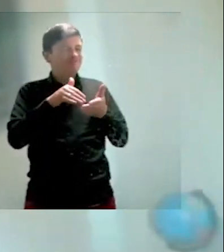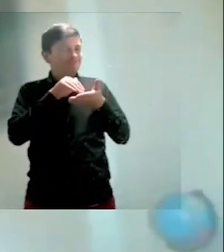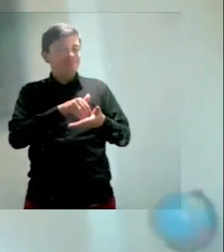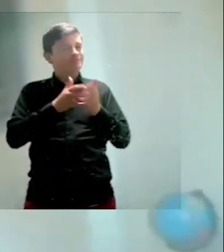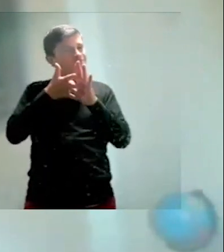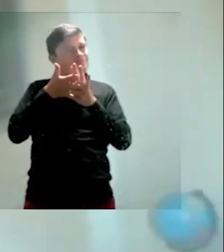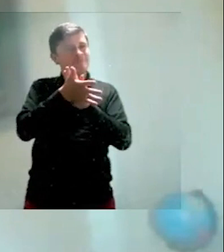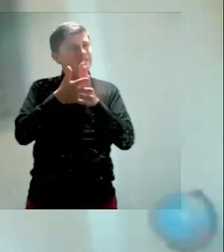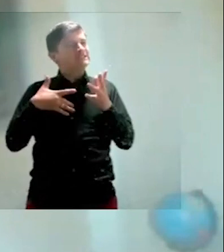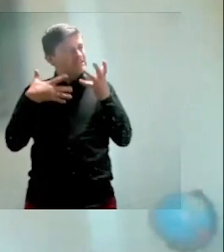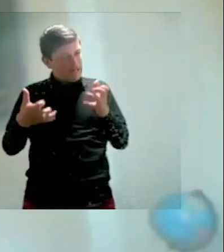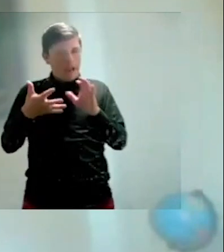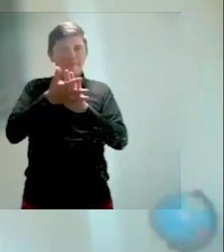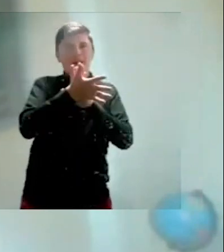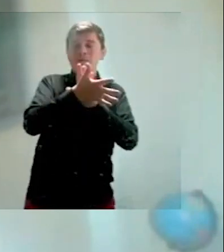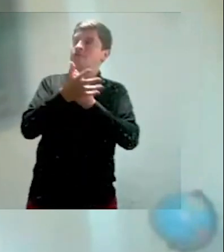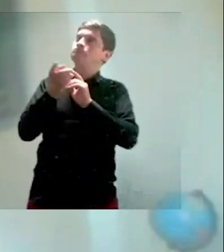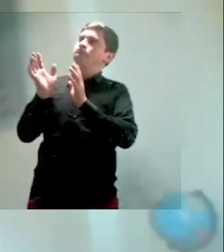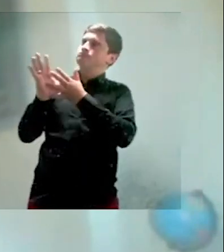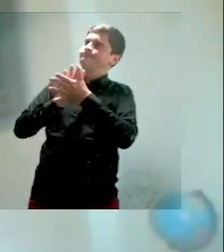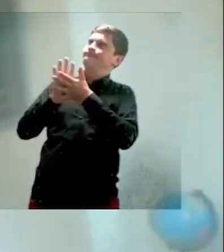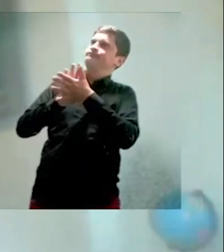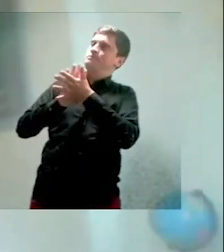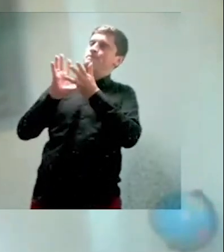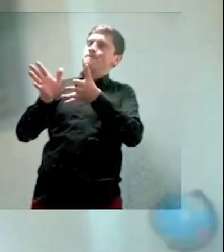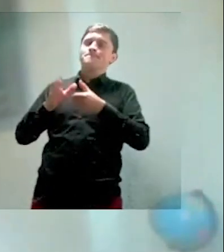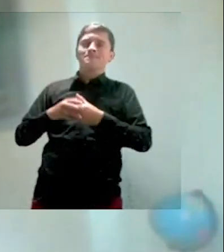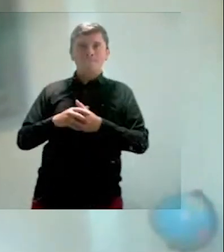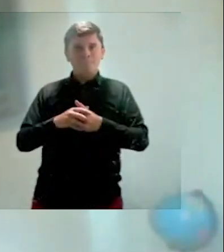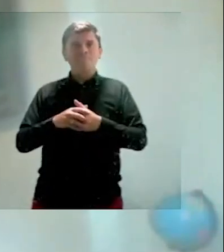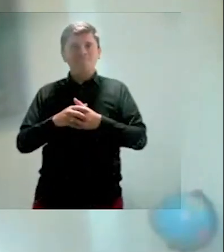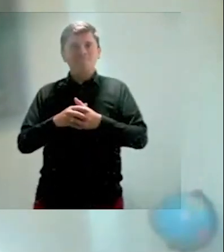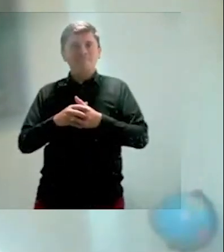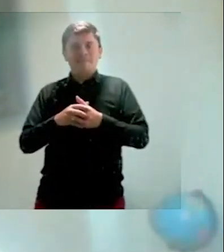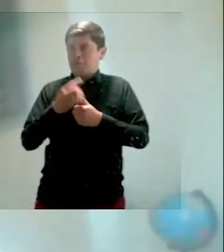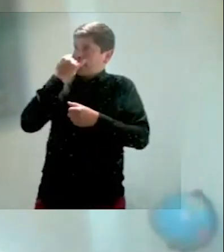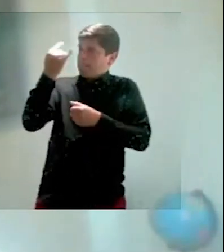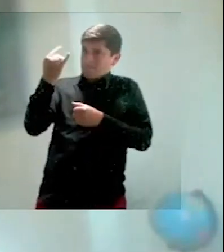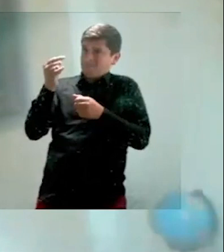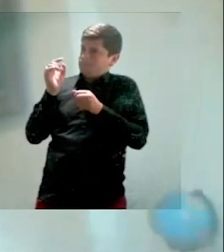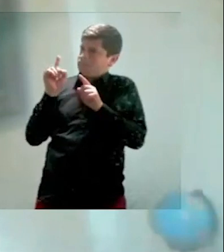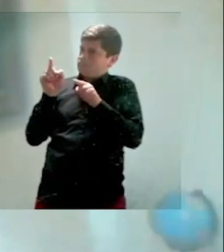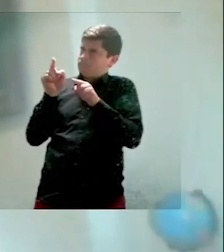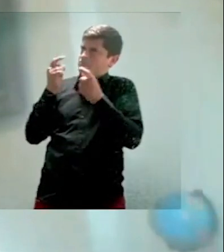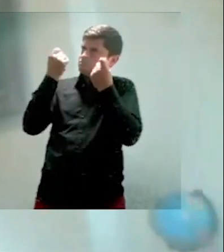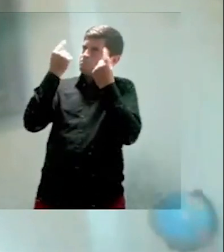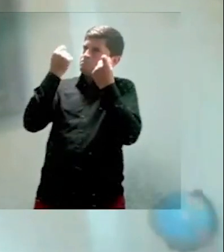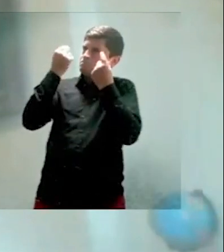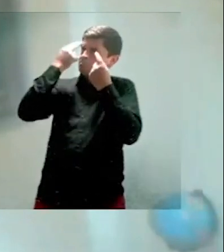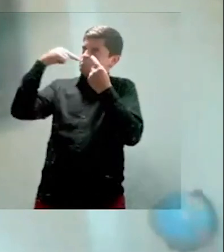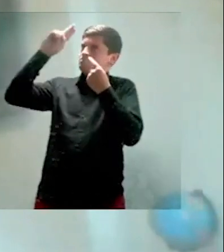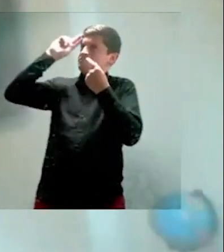de tutela contra providencias judiciales. Y me ha sorprendido también cómo es un criterio que no siguen